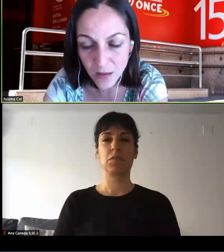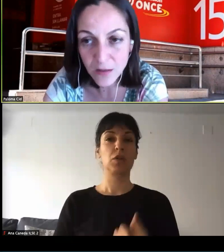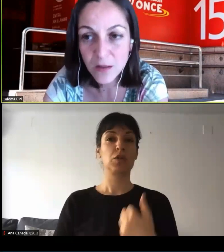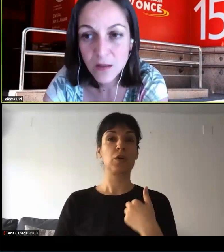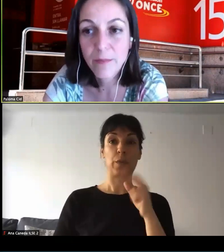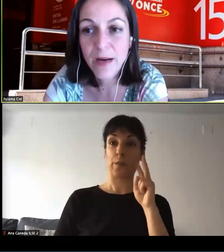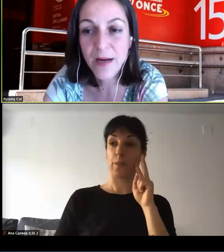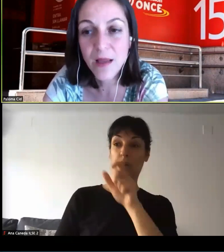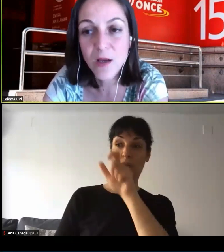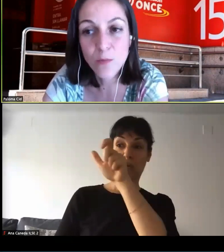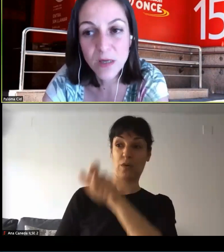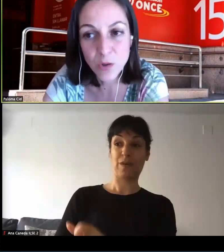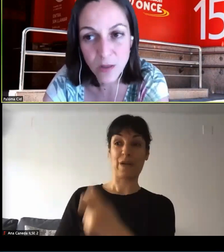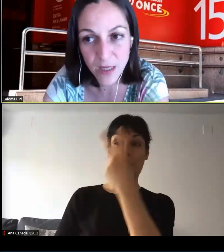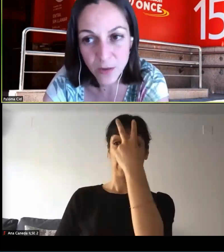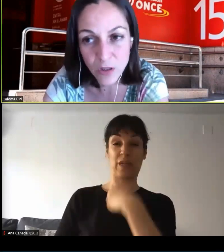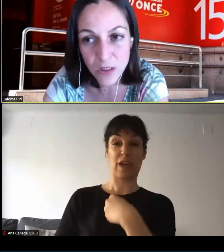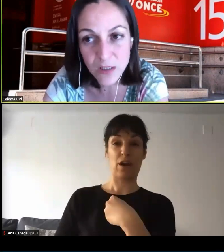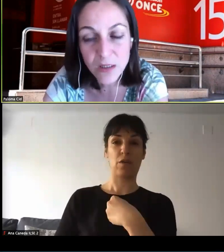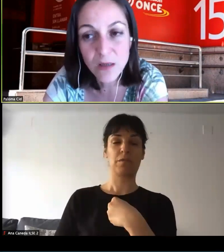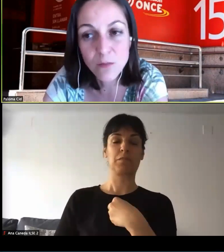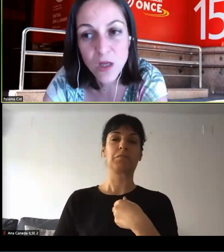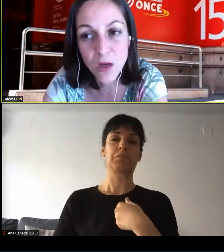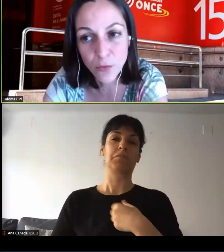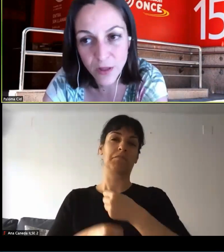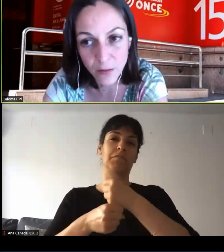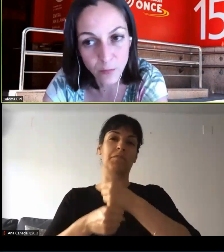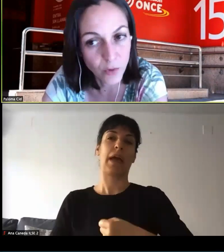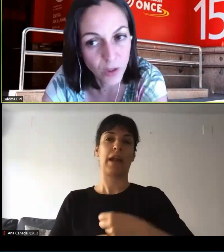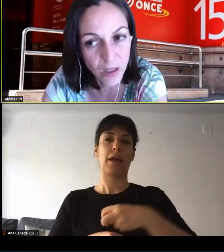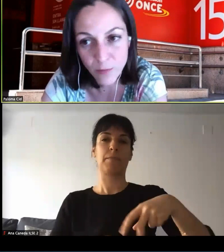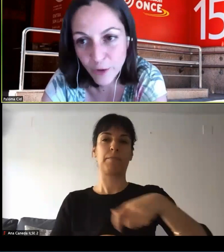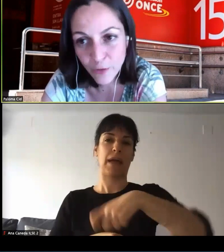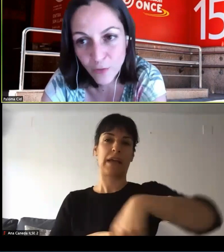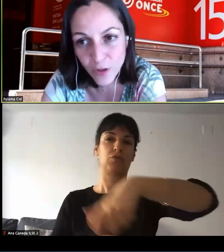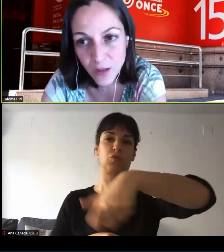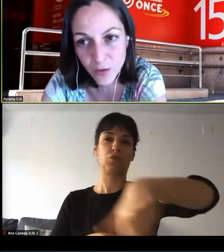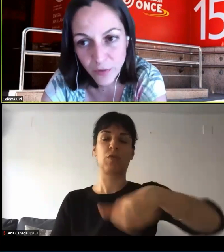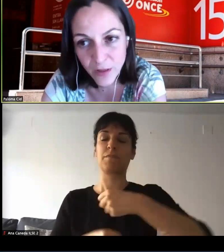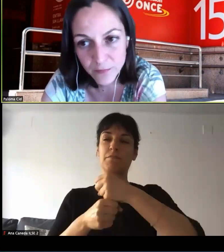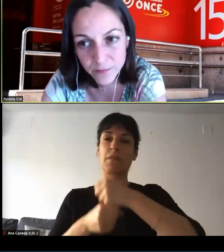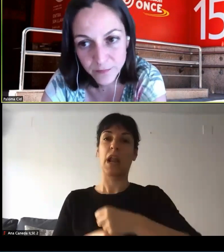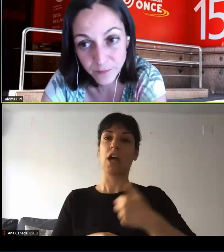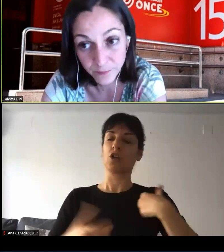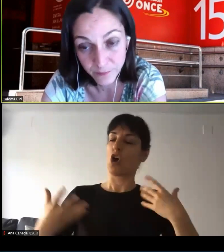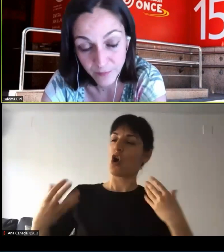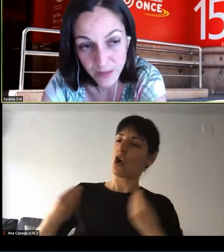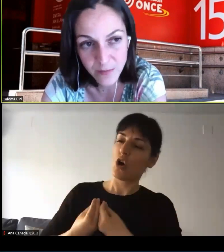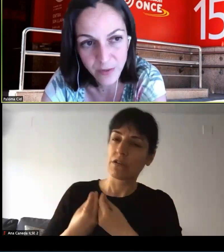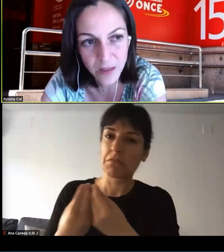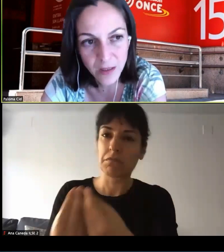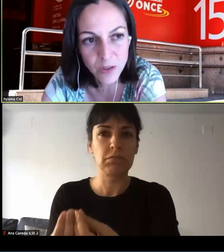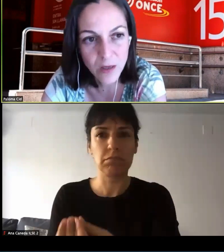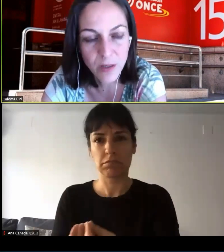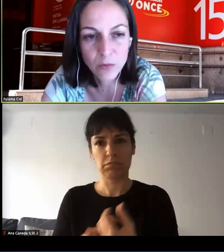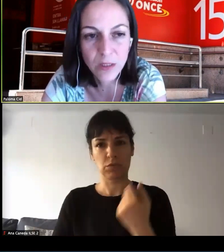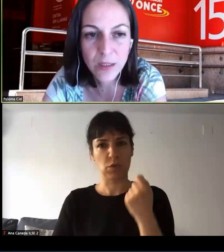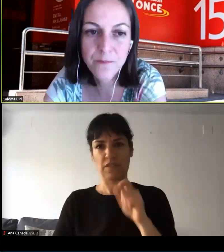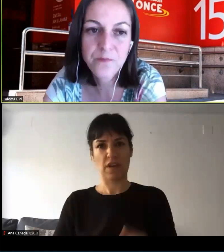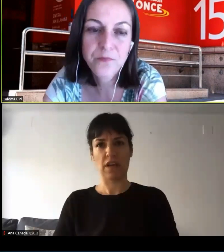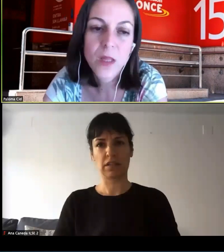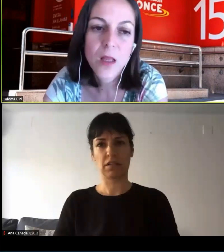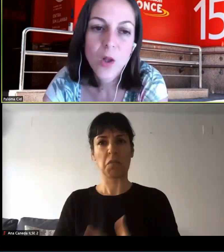ciega parada en un paso de peatones le tenemos que cruzar, que a lo mejor no quiere cruzar. Siempre tenemos que